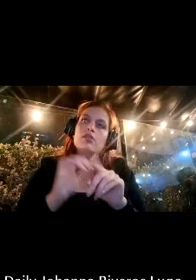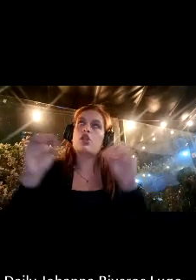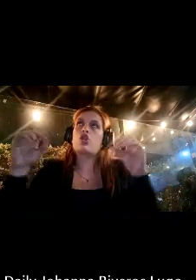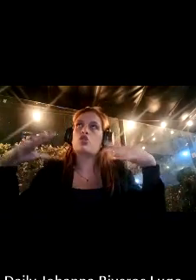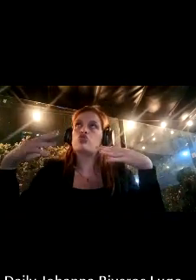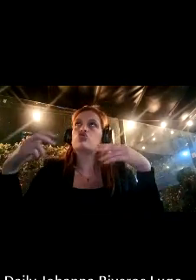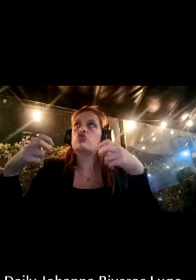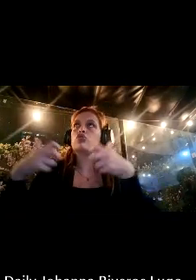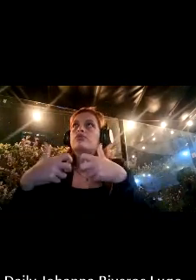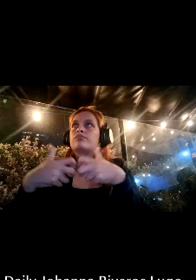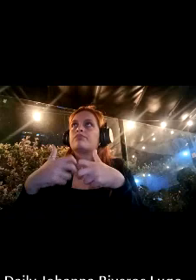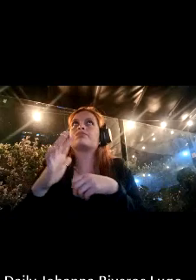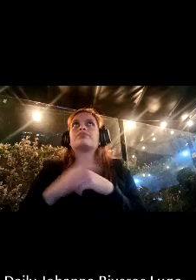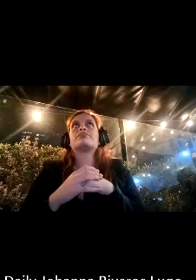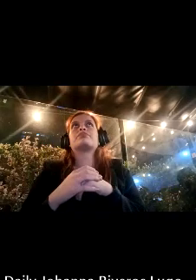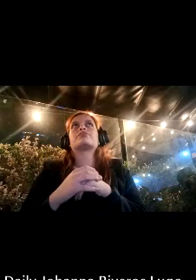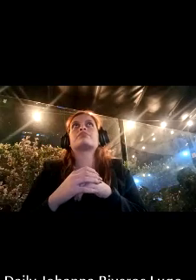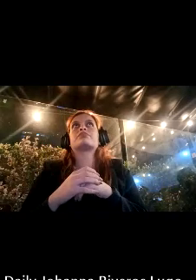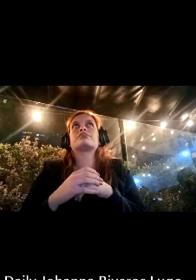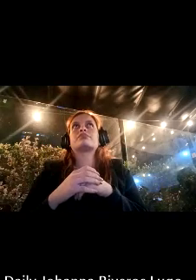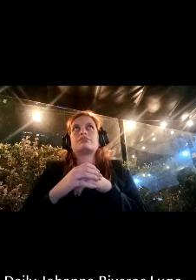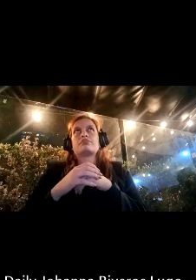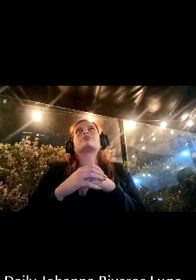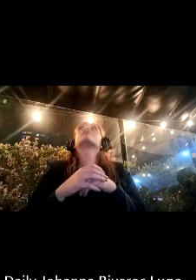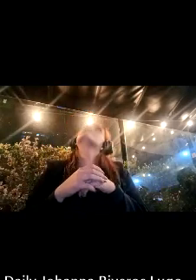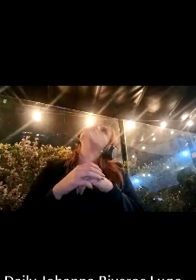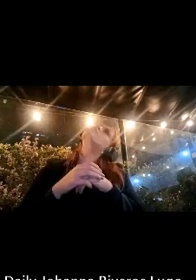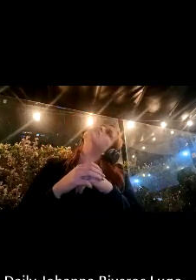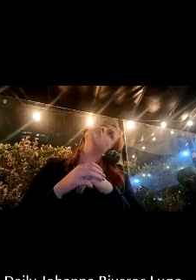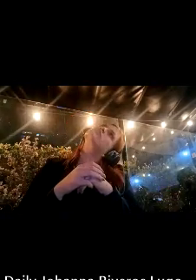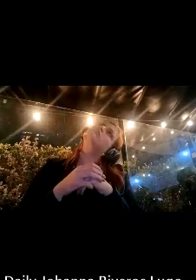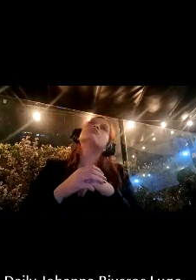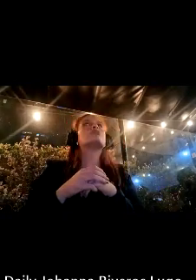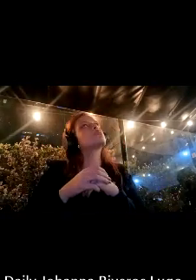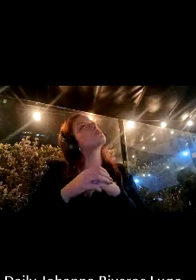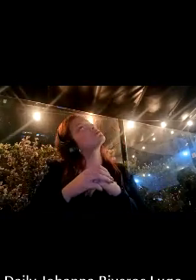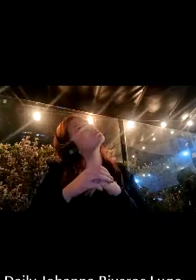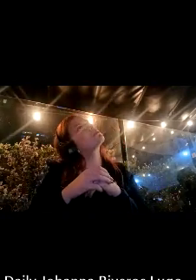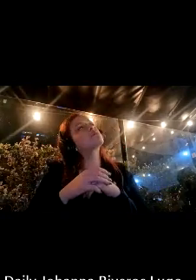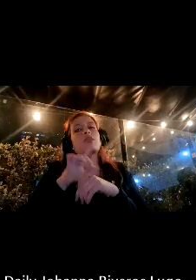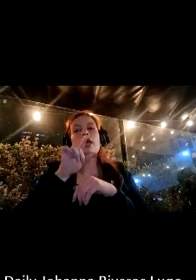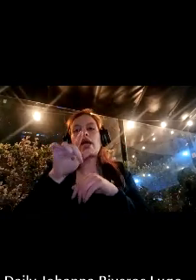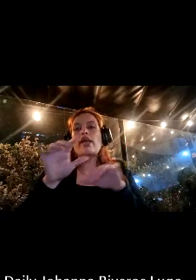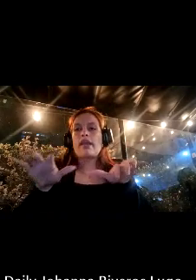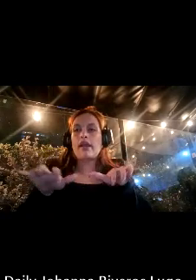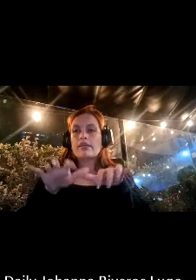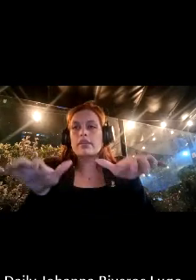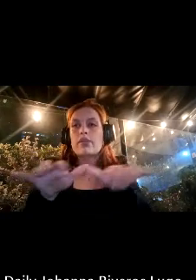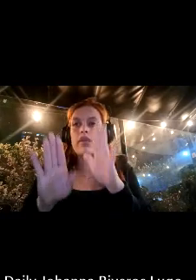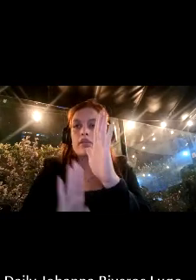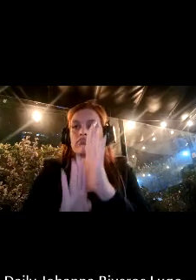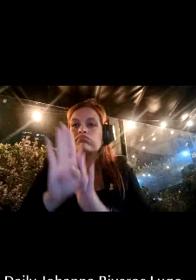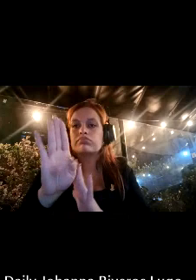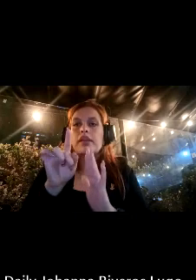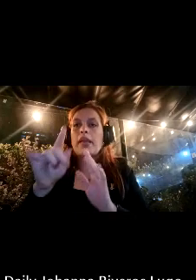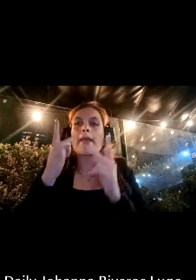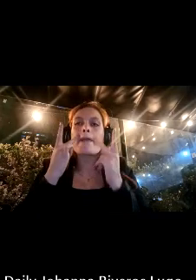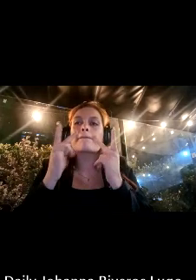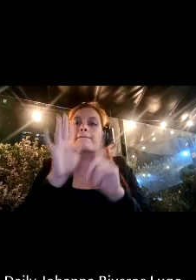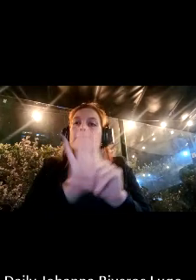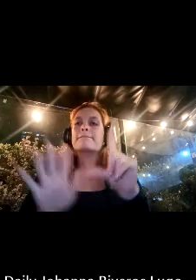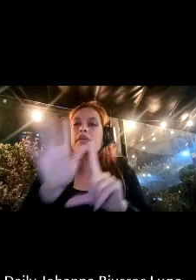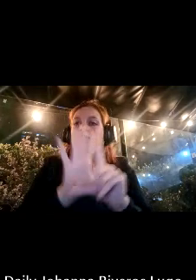color. El ejercicio que se va a desarrollar es un video y acá está el paso a paso que se